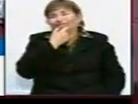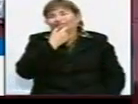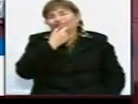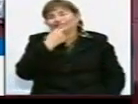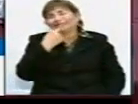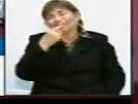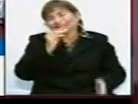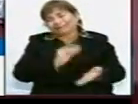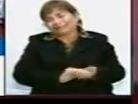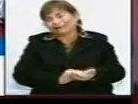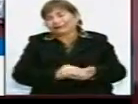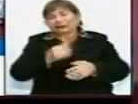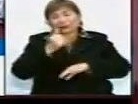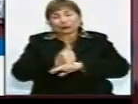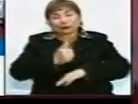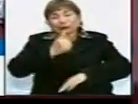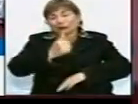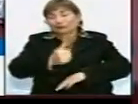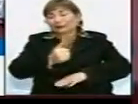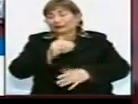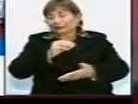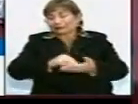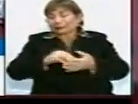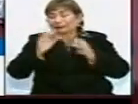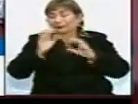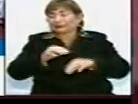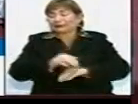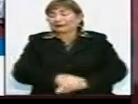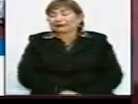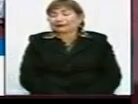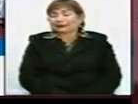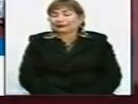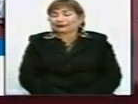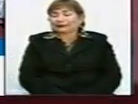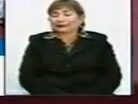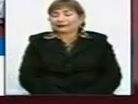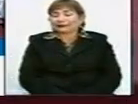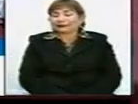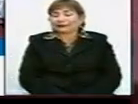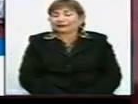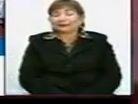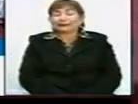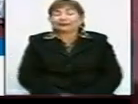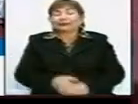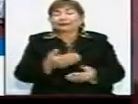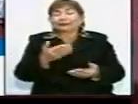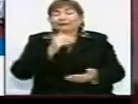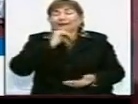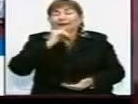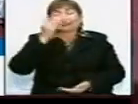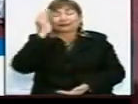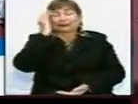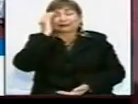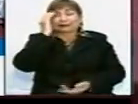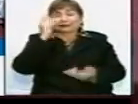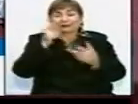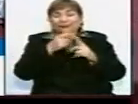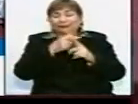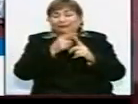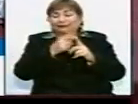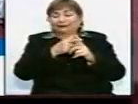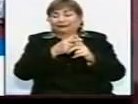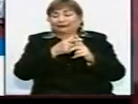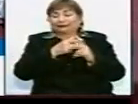desastres naturales somos causantes también nos regresa de esto pero por supuesto pero por supuesto ese por falta de conocimiento ese es el segundo eje